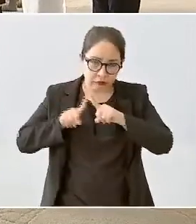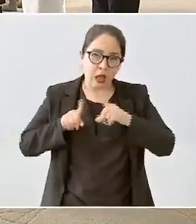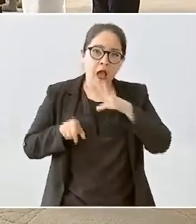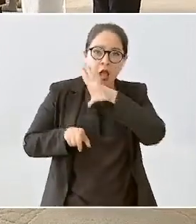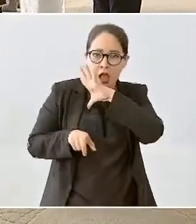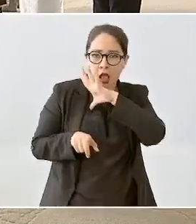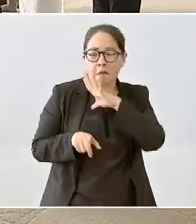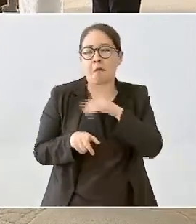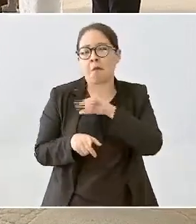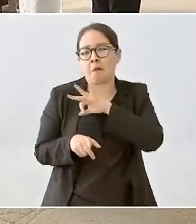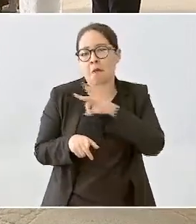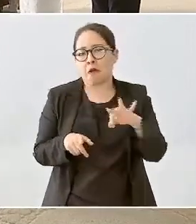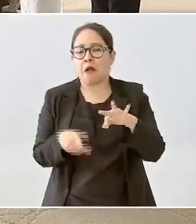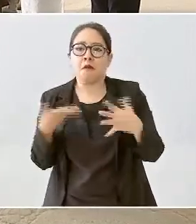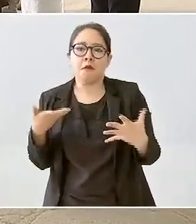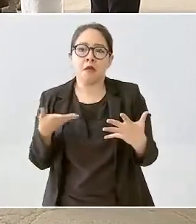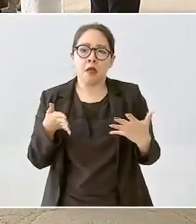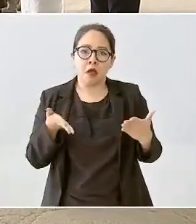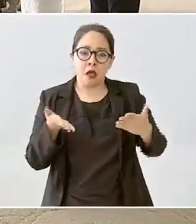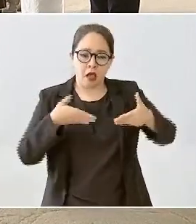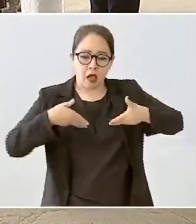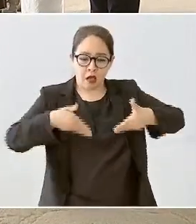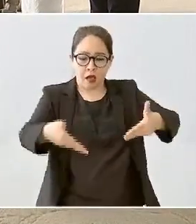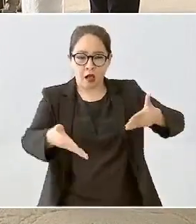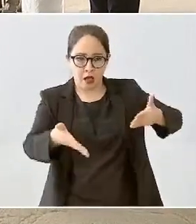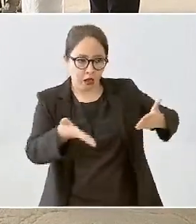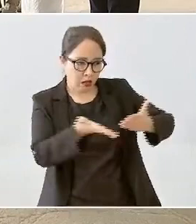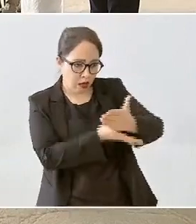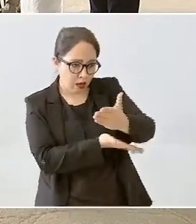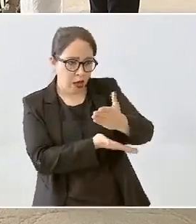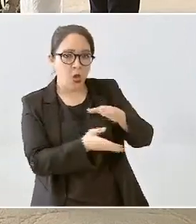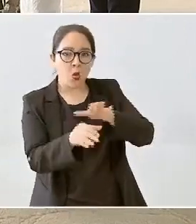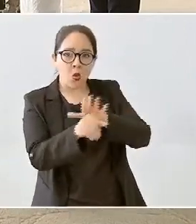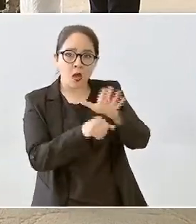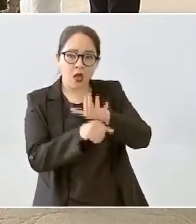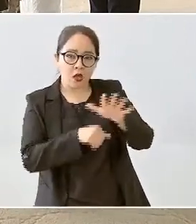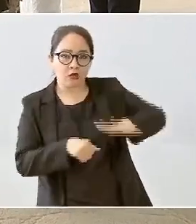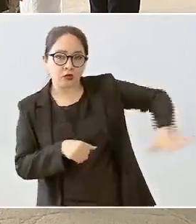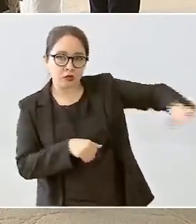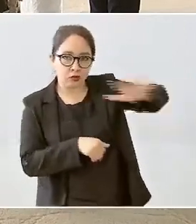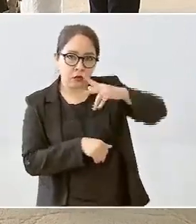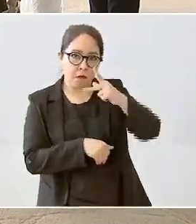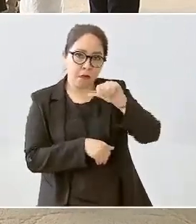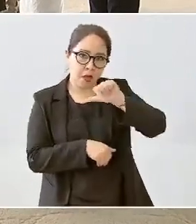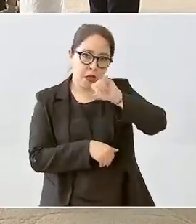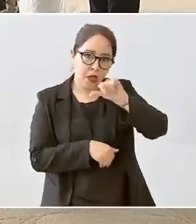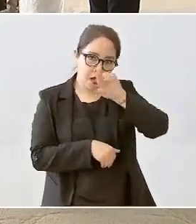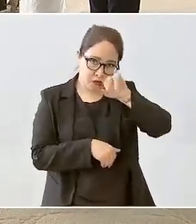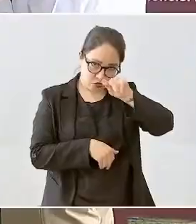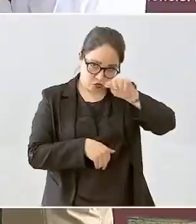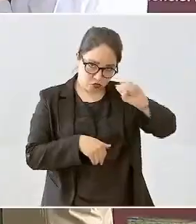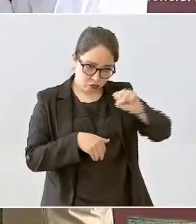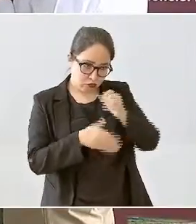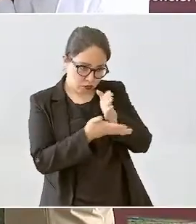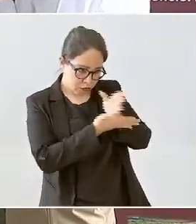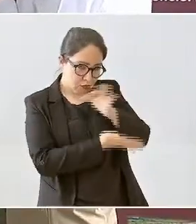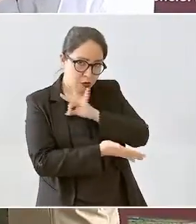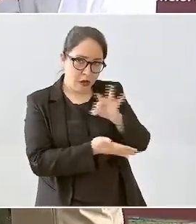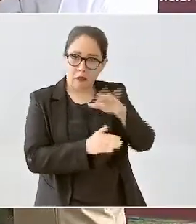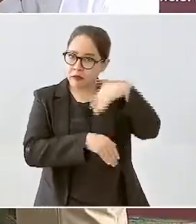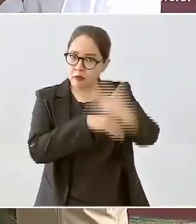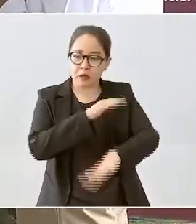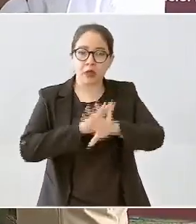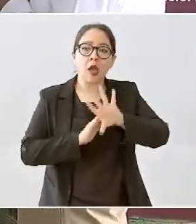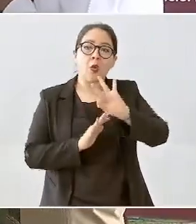acceso carretero a la zona de Pajaritos. También ya está terminado, se invirtieron